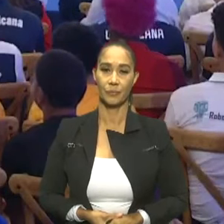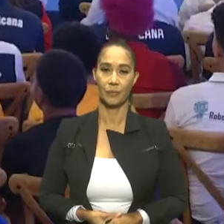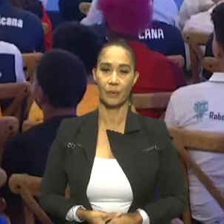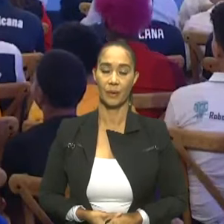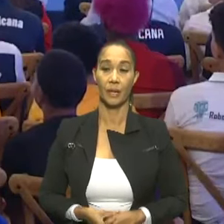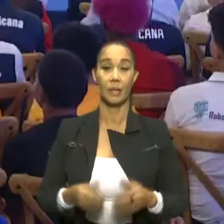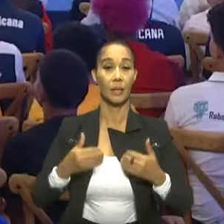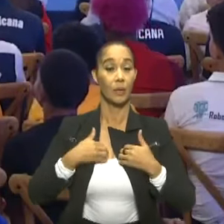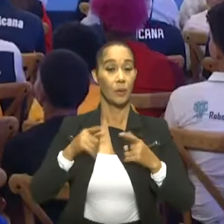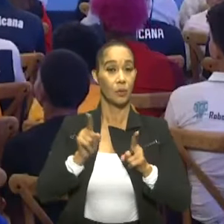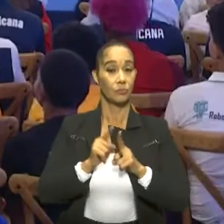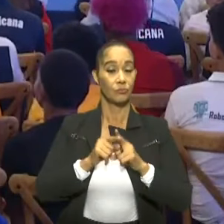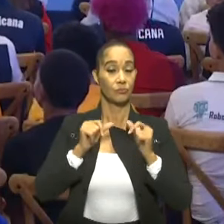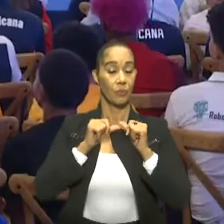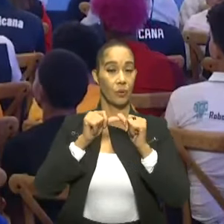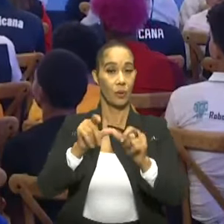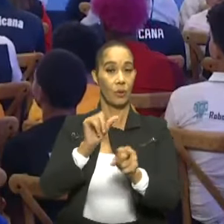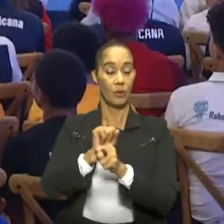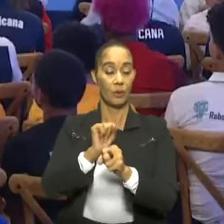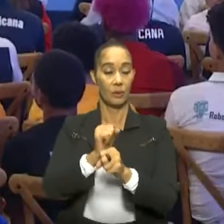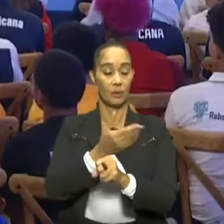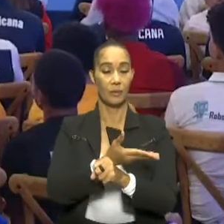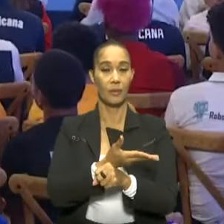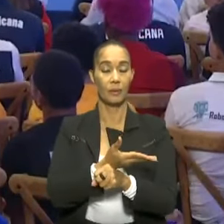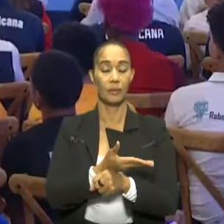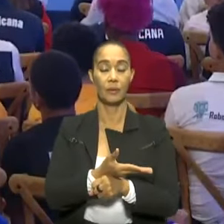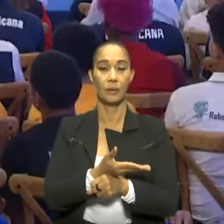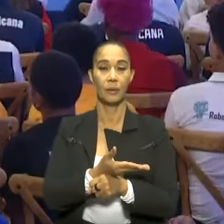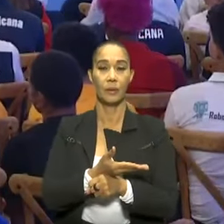Tenemos también, continuando con la labor